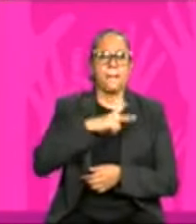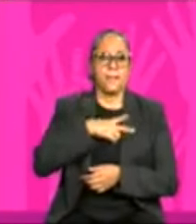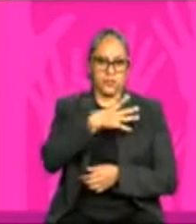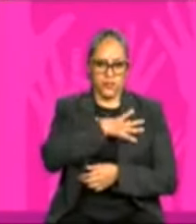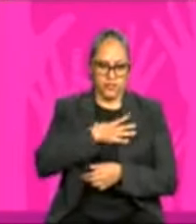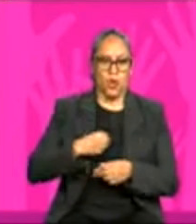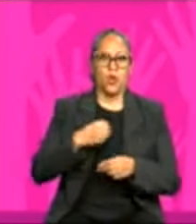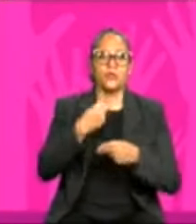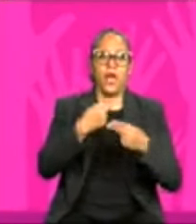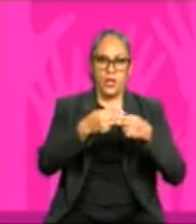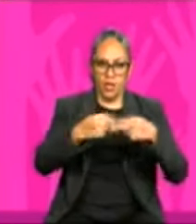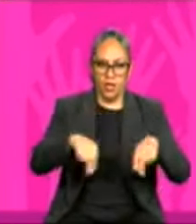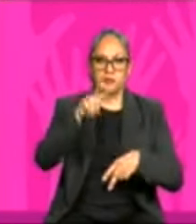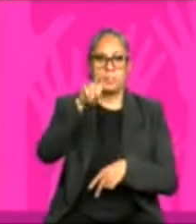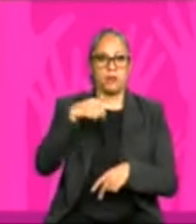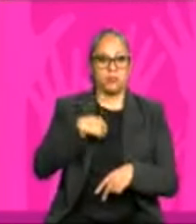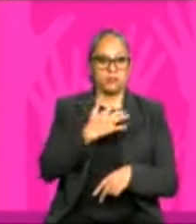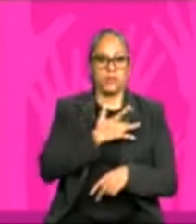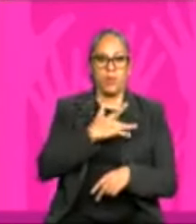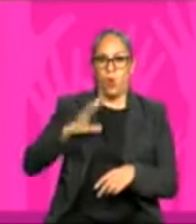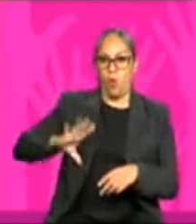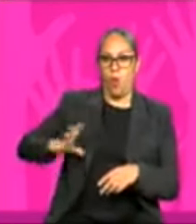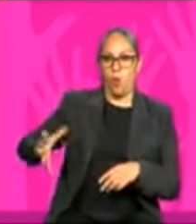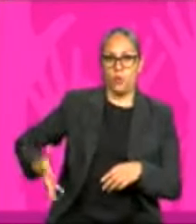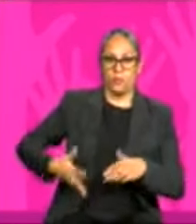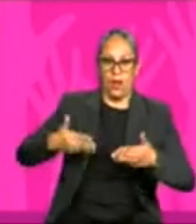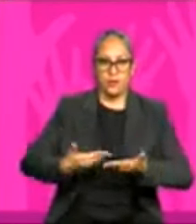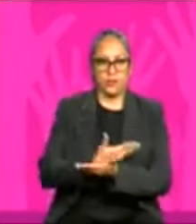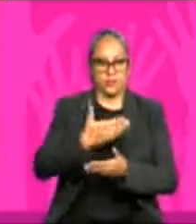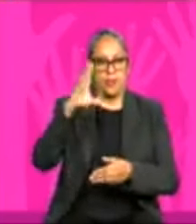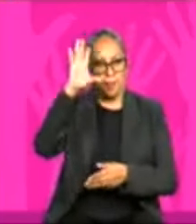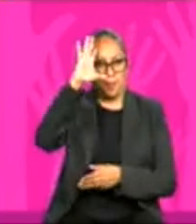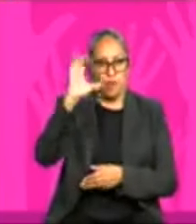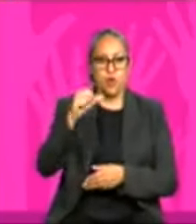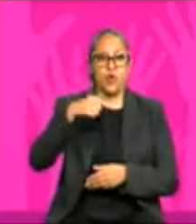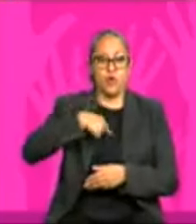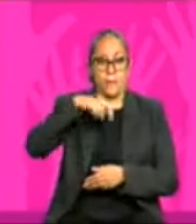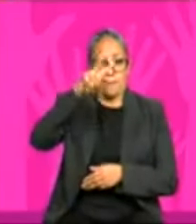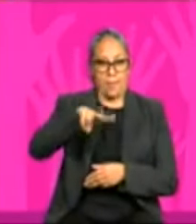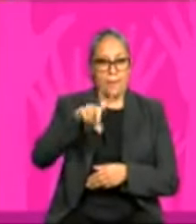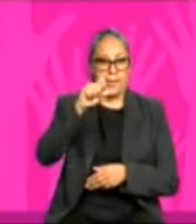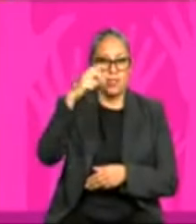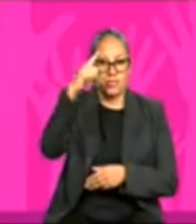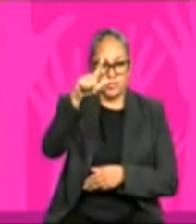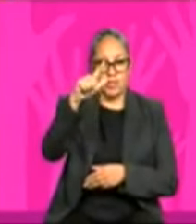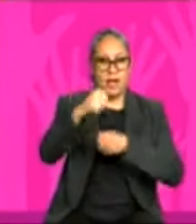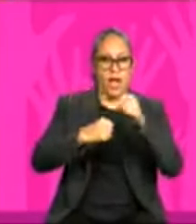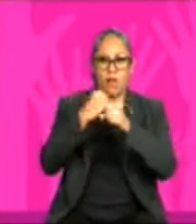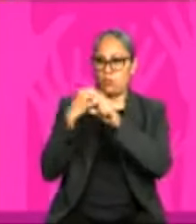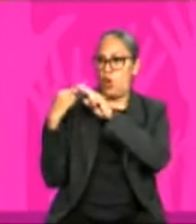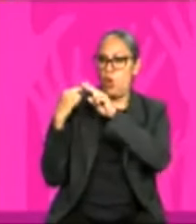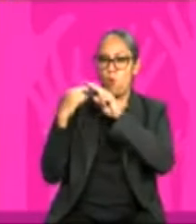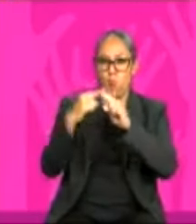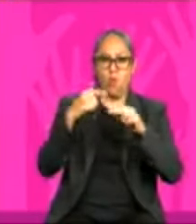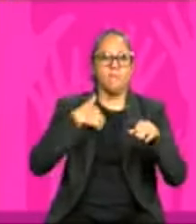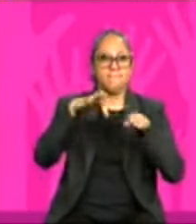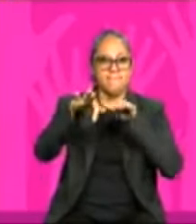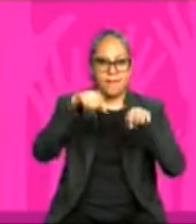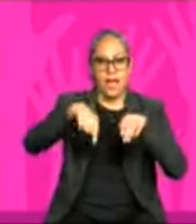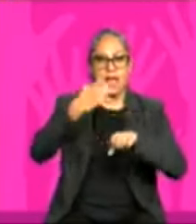nietos. Soy orgullosamente morelense como tú. He caminado Morelos por más de 27 años trabajando en el servicio